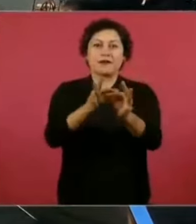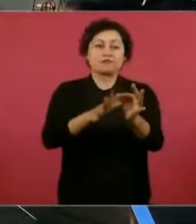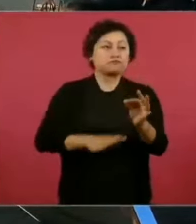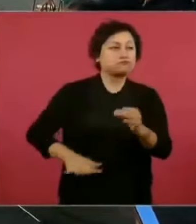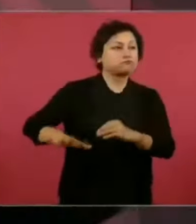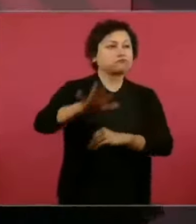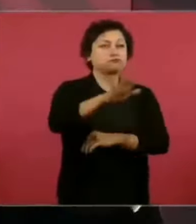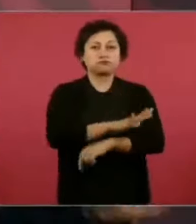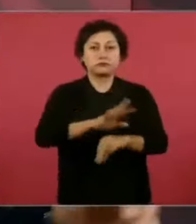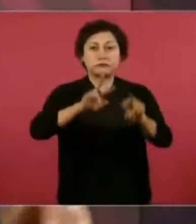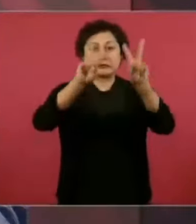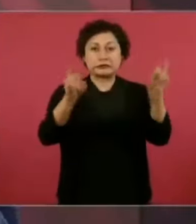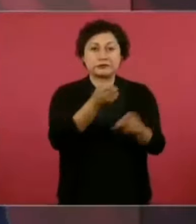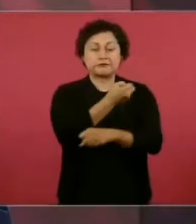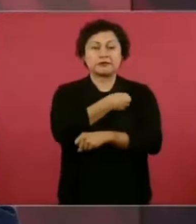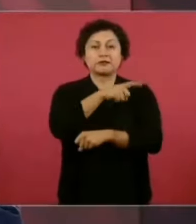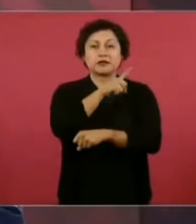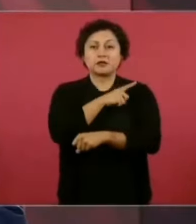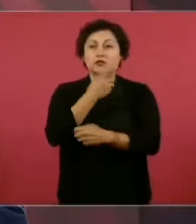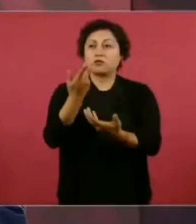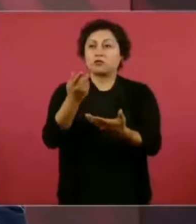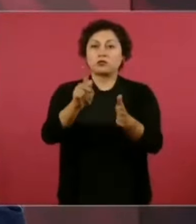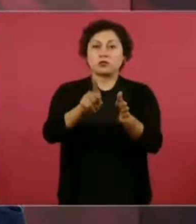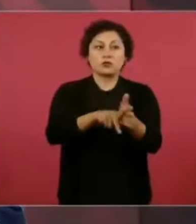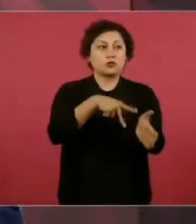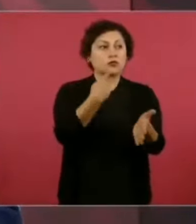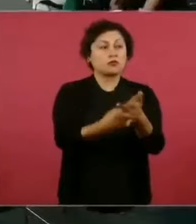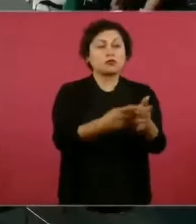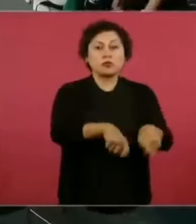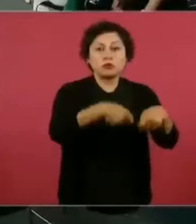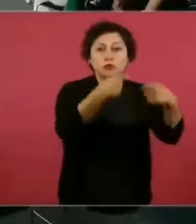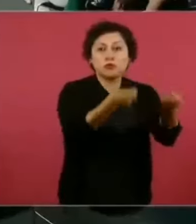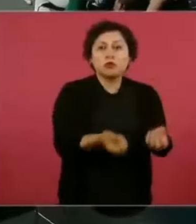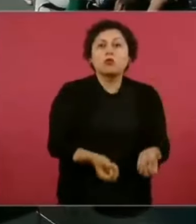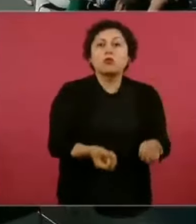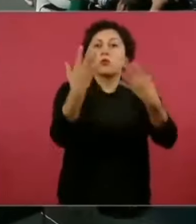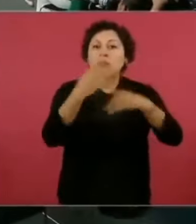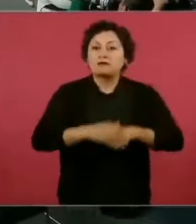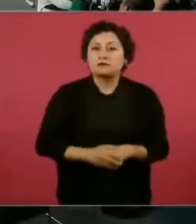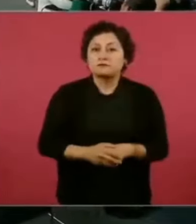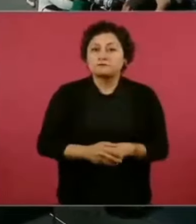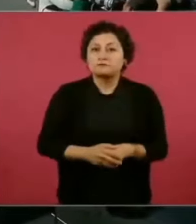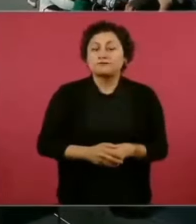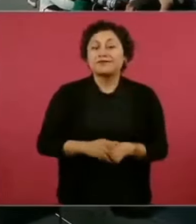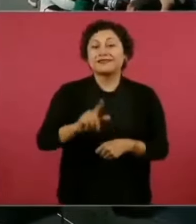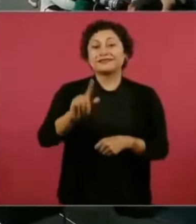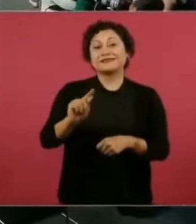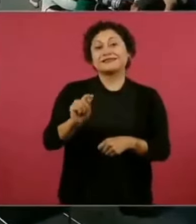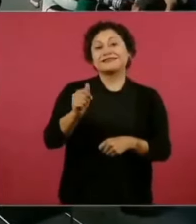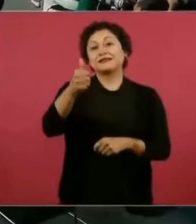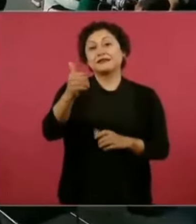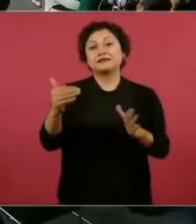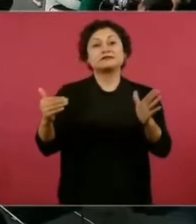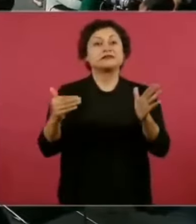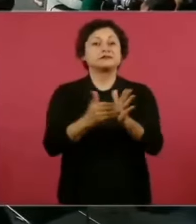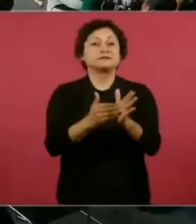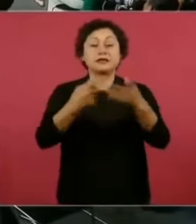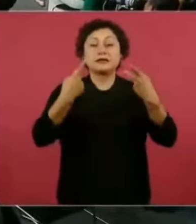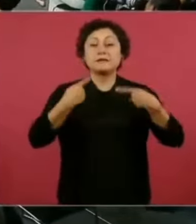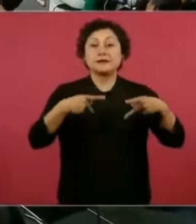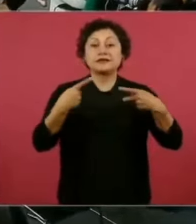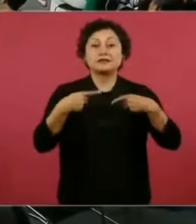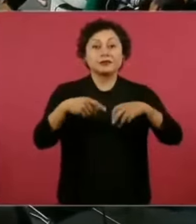¿a cuánto se ha basificado? De todo el sector, como 76,000. 76,000 trabajadores